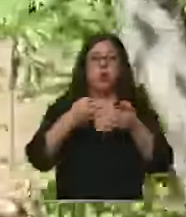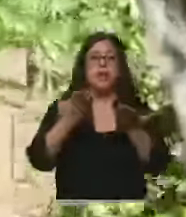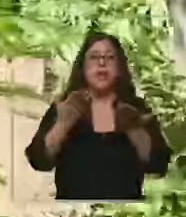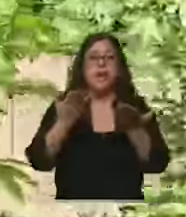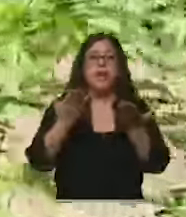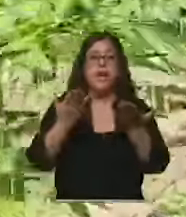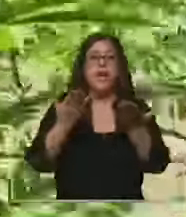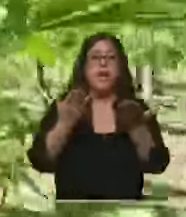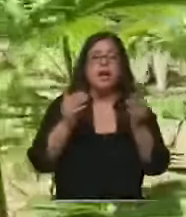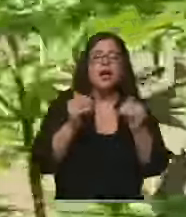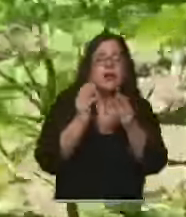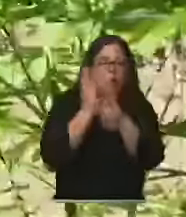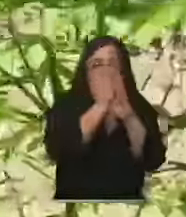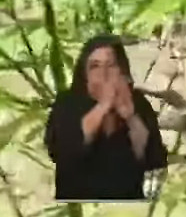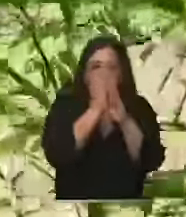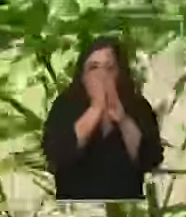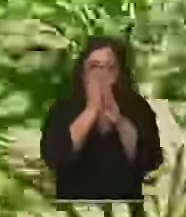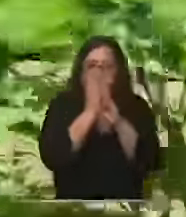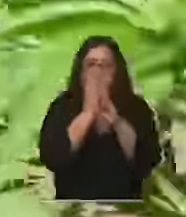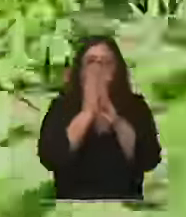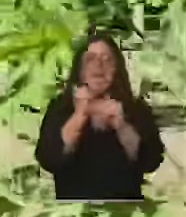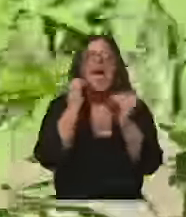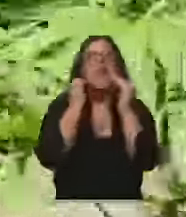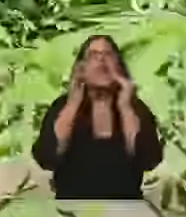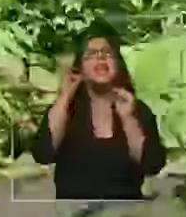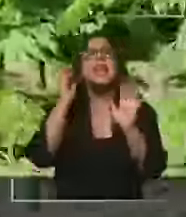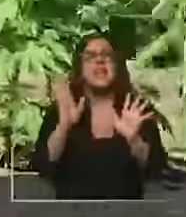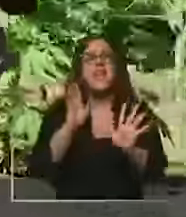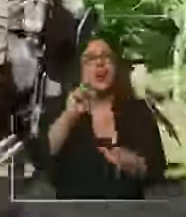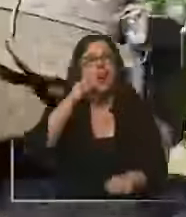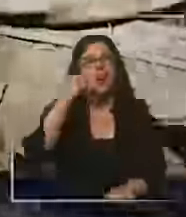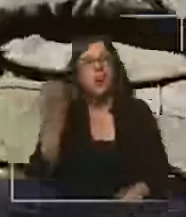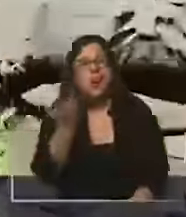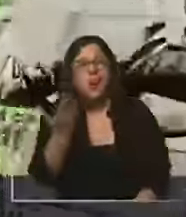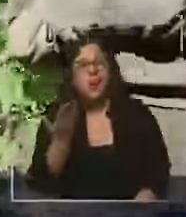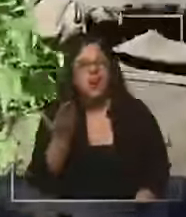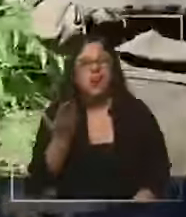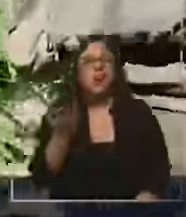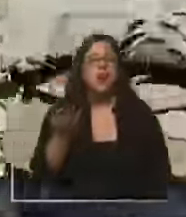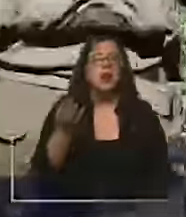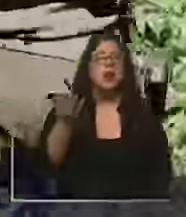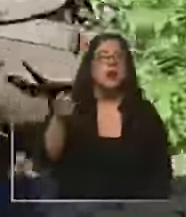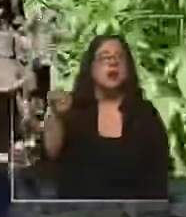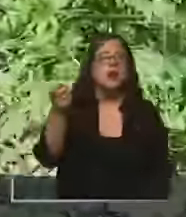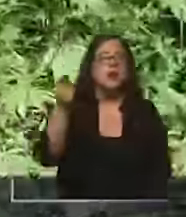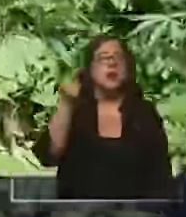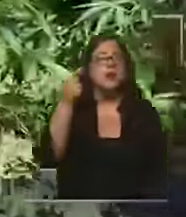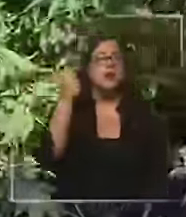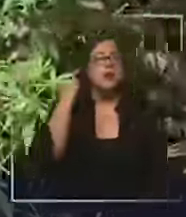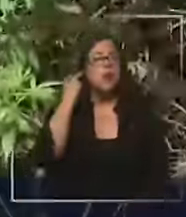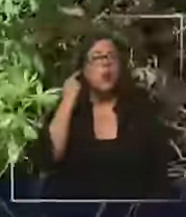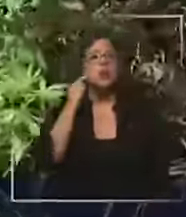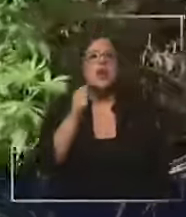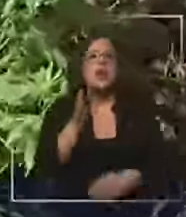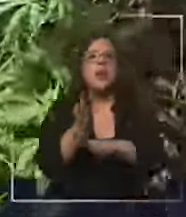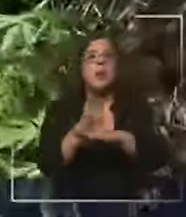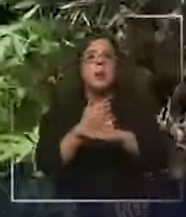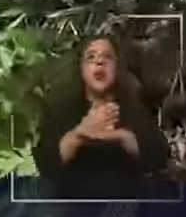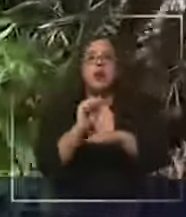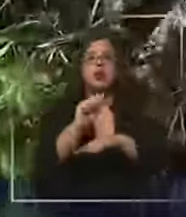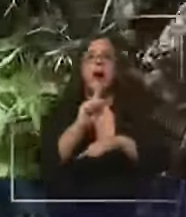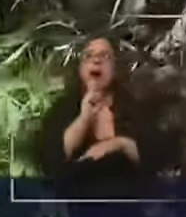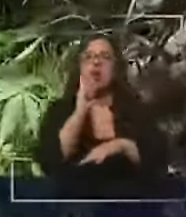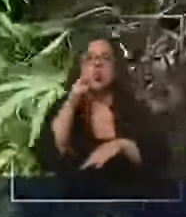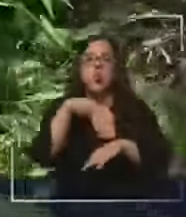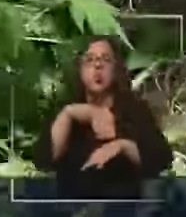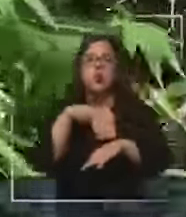o chiquillas. Adivine usted a qué se referían. ¿Ahí? Atún, hay que ir rellenando cosas. Atún tiene que mandar.